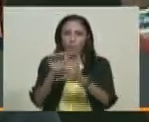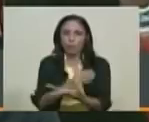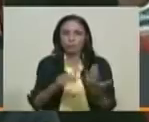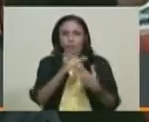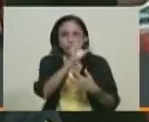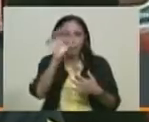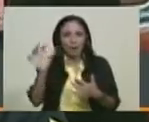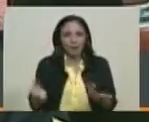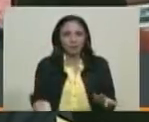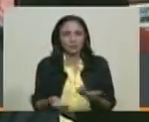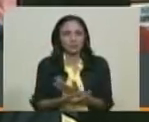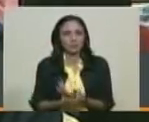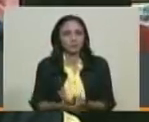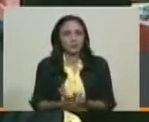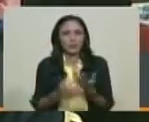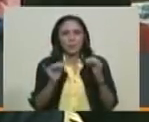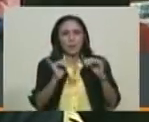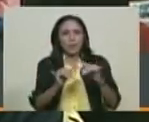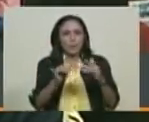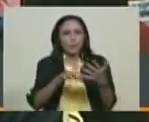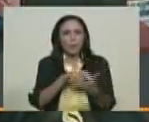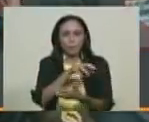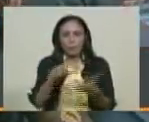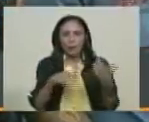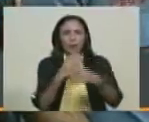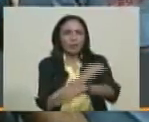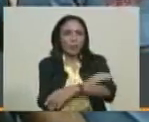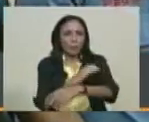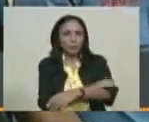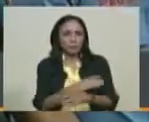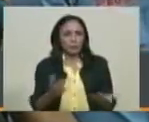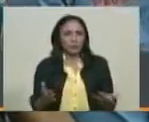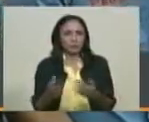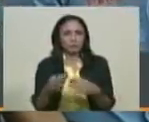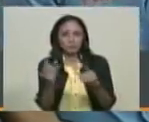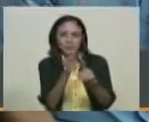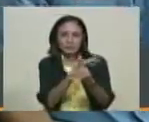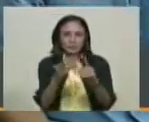gobiernos lacayos de la ultraderecha latinoamericana.